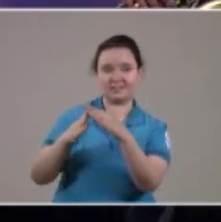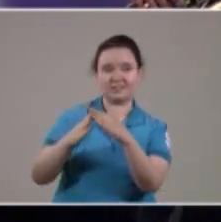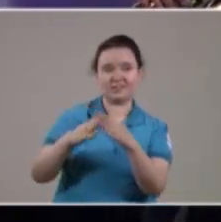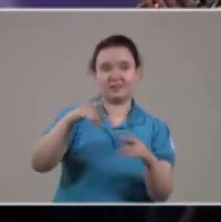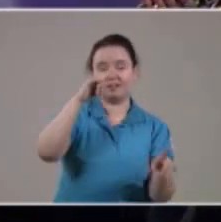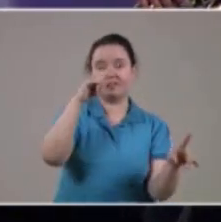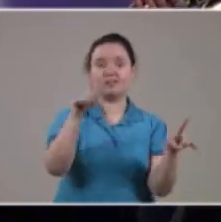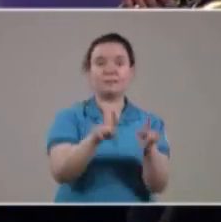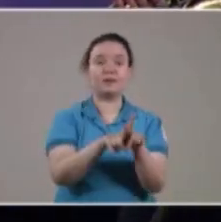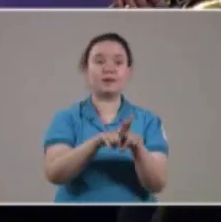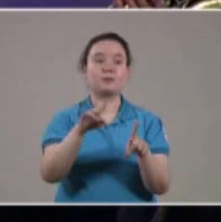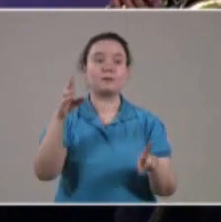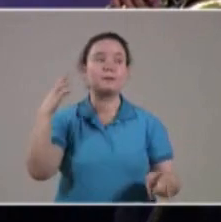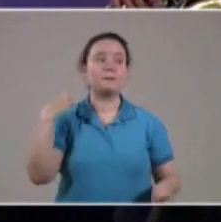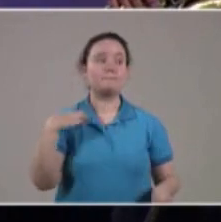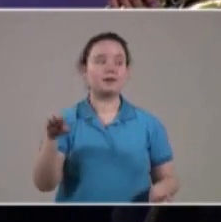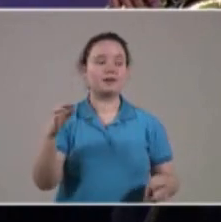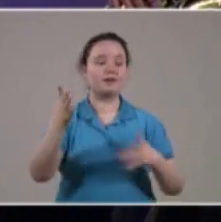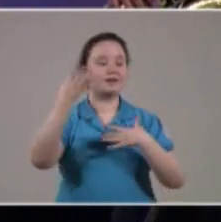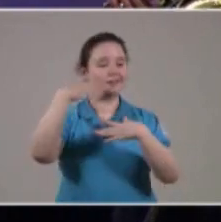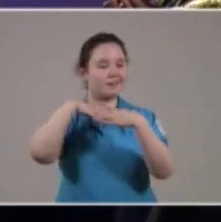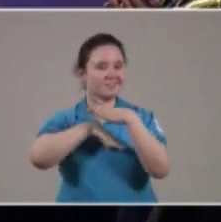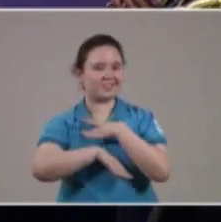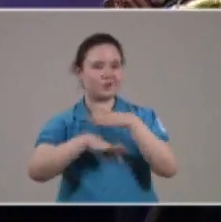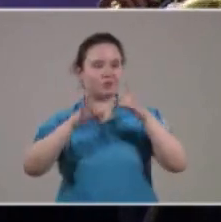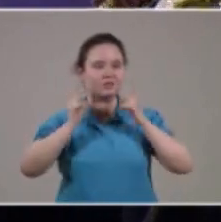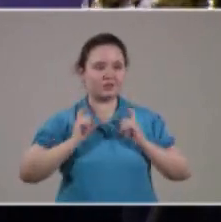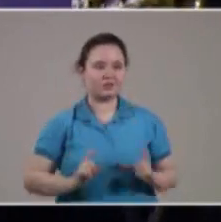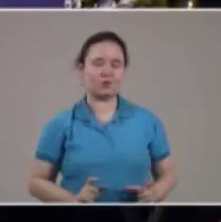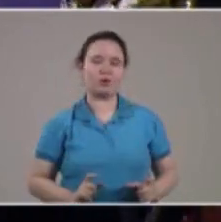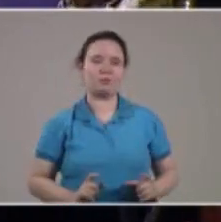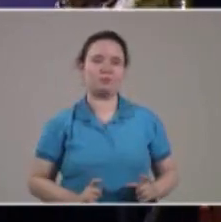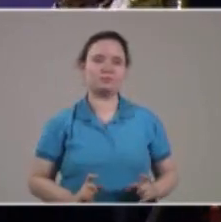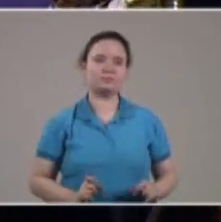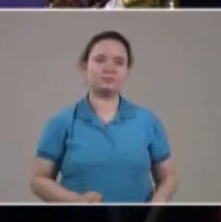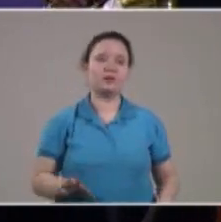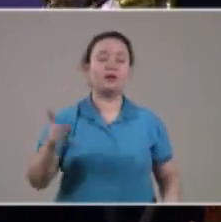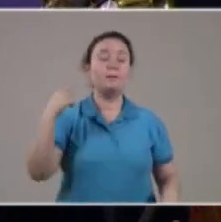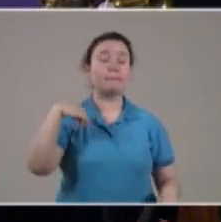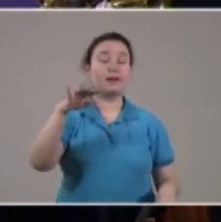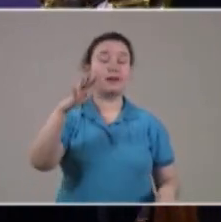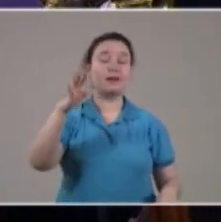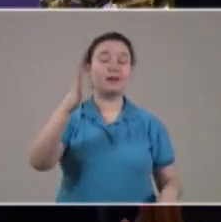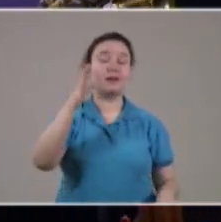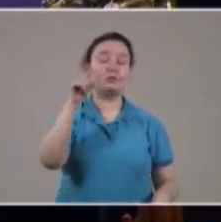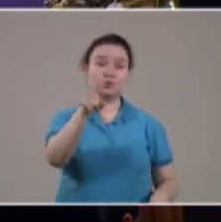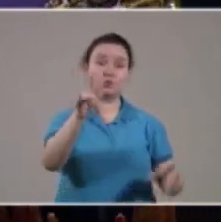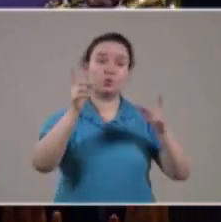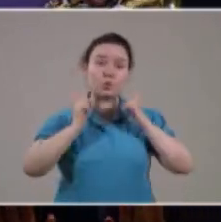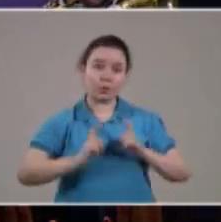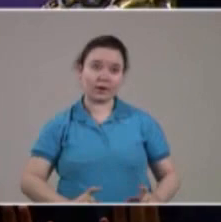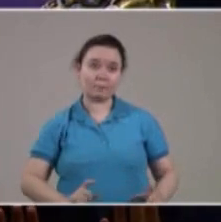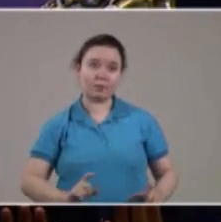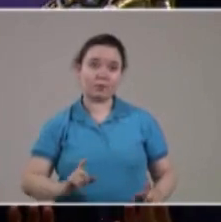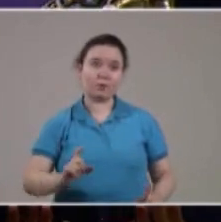sino para el interior, para esta casa, para este templo, para que entre,